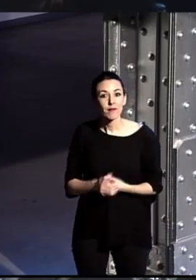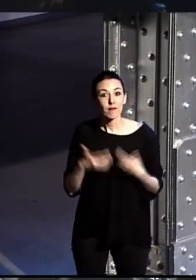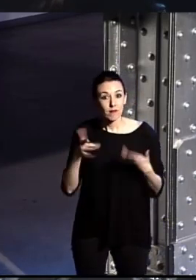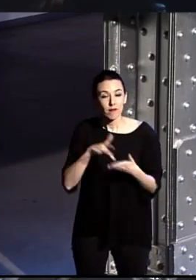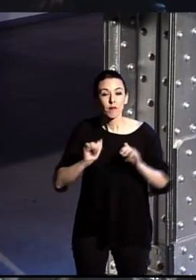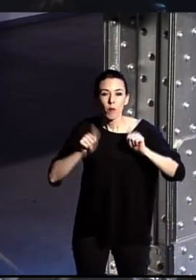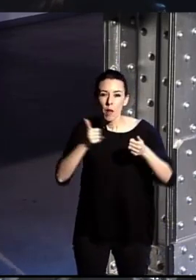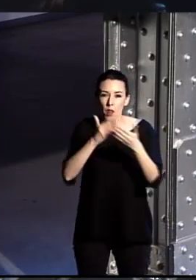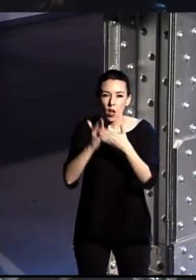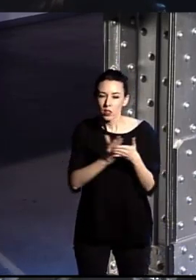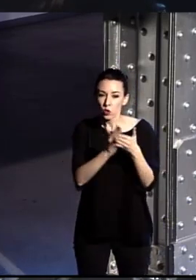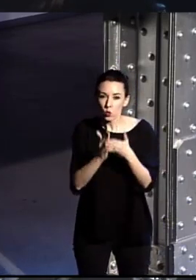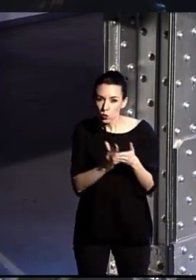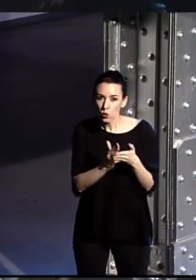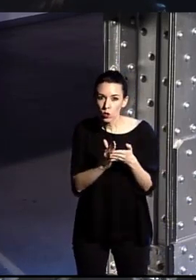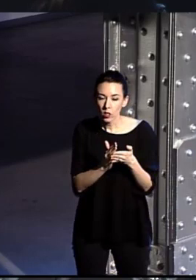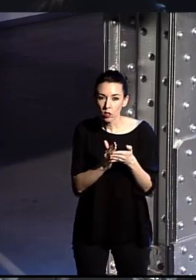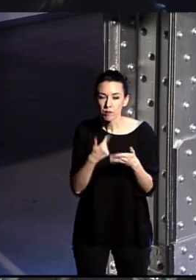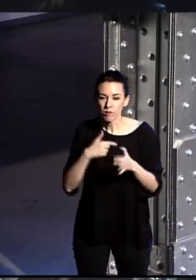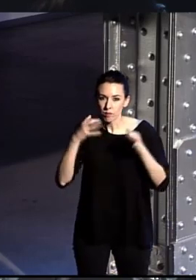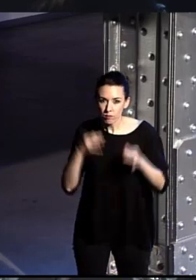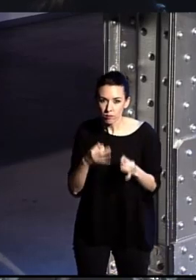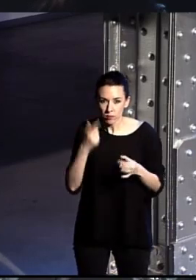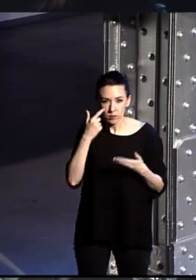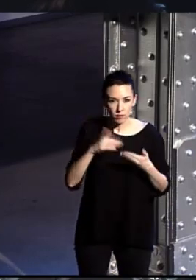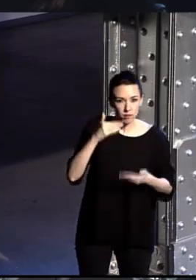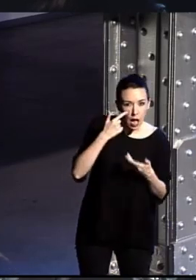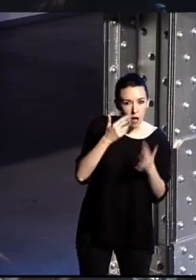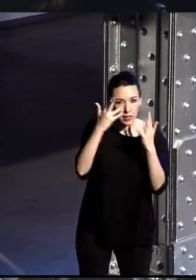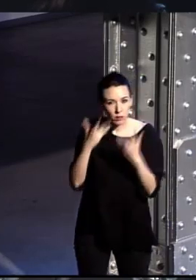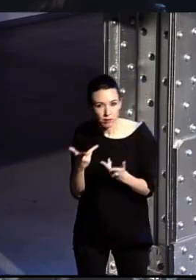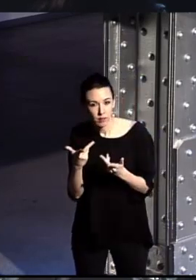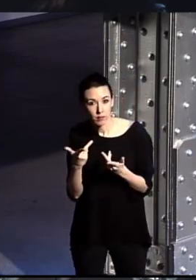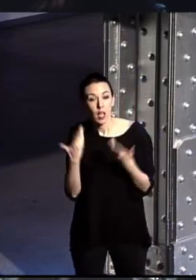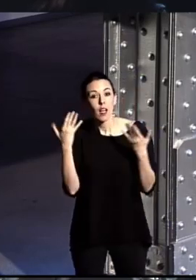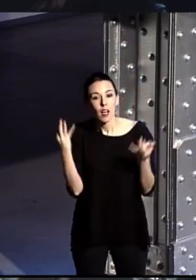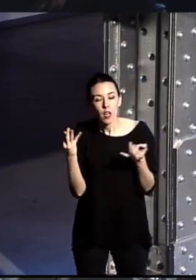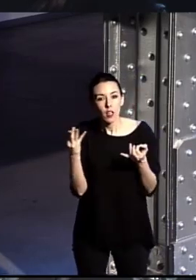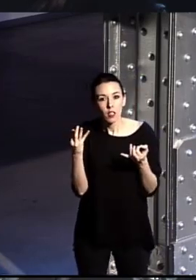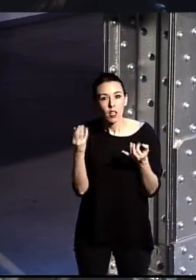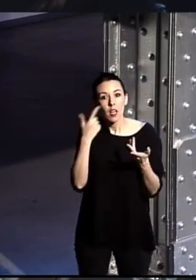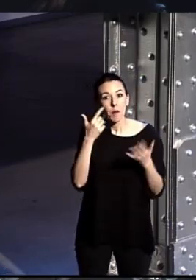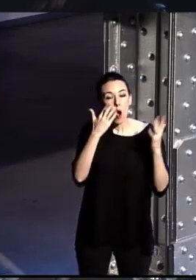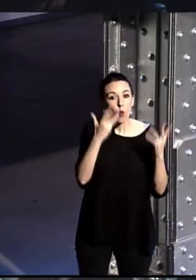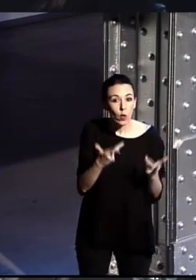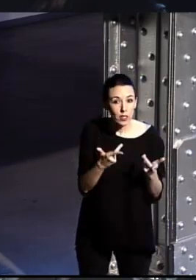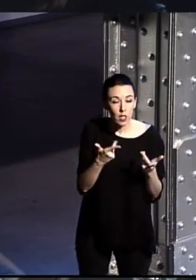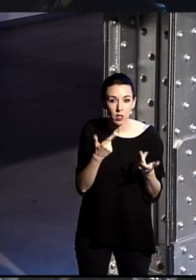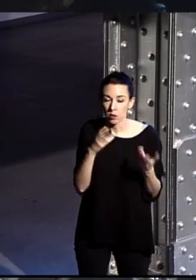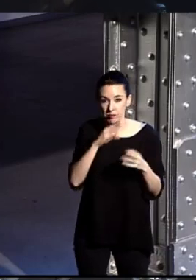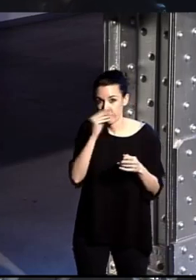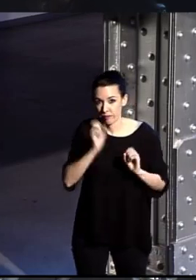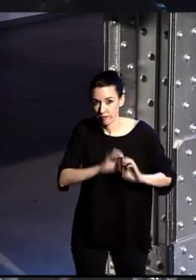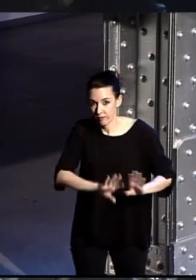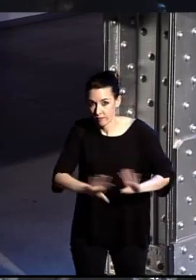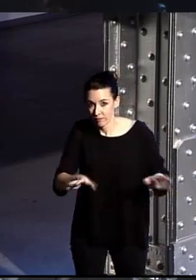Cuando empecé el estudio me propuse estudiarlo cuantitativa y cualitativamente. Lo que pasa es que el estudio cuantitativo lo abandoné rápidamente